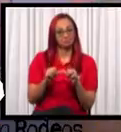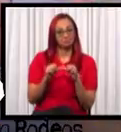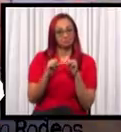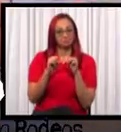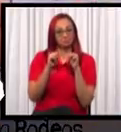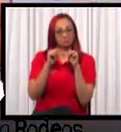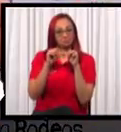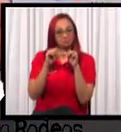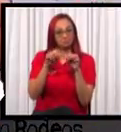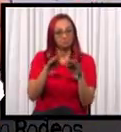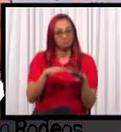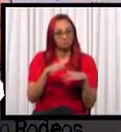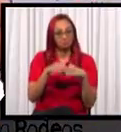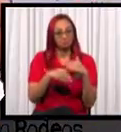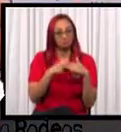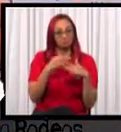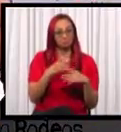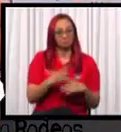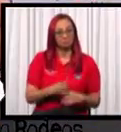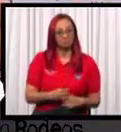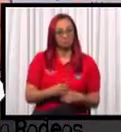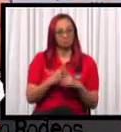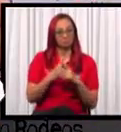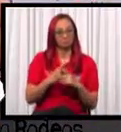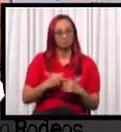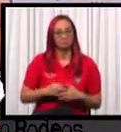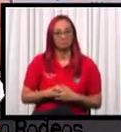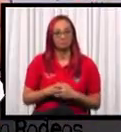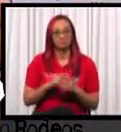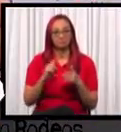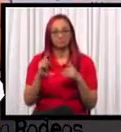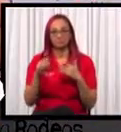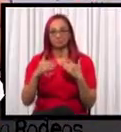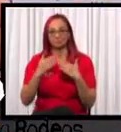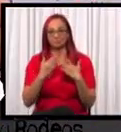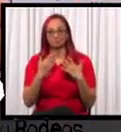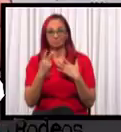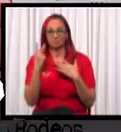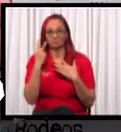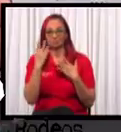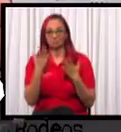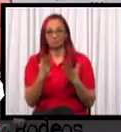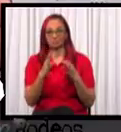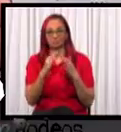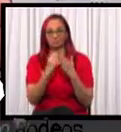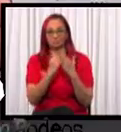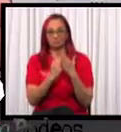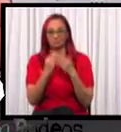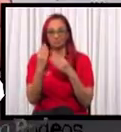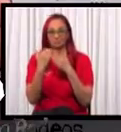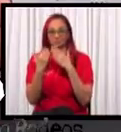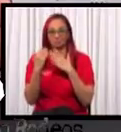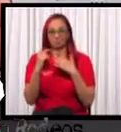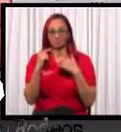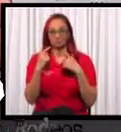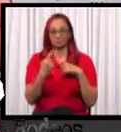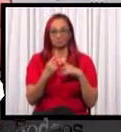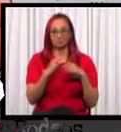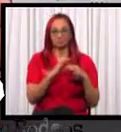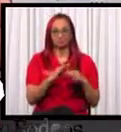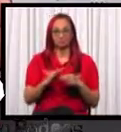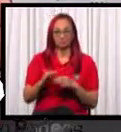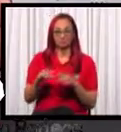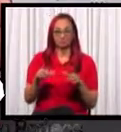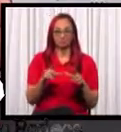en un proceso de defensa contra todas esas políticas que se generaron en contra de los